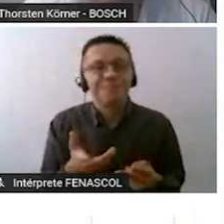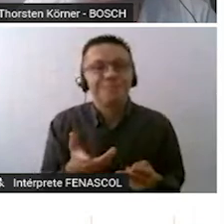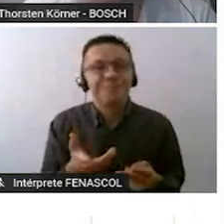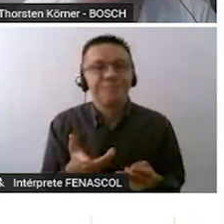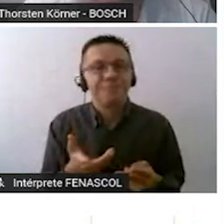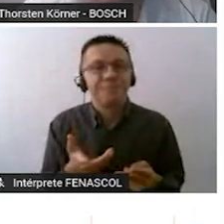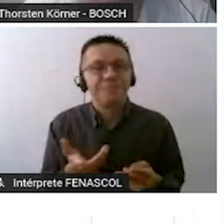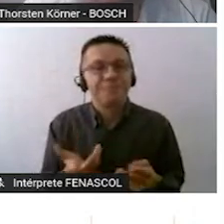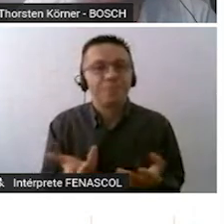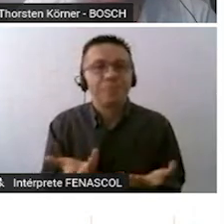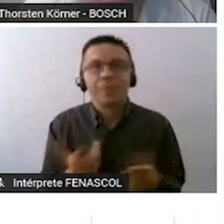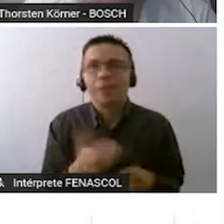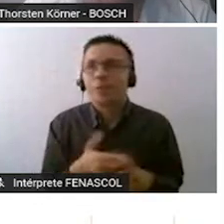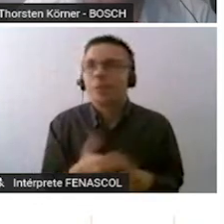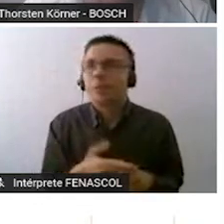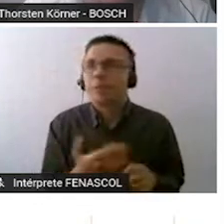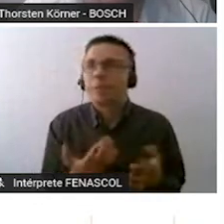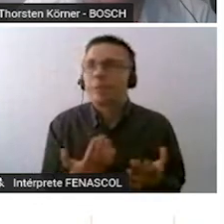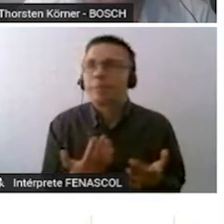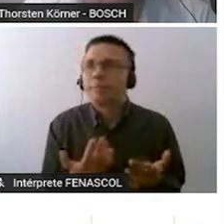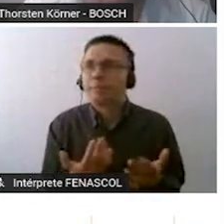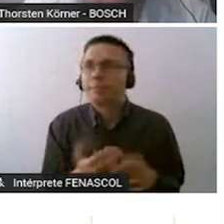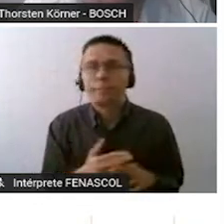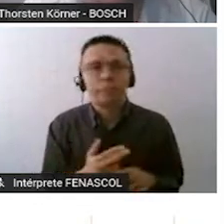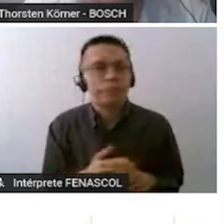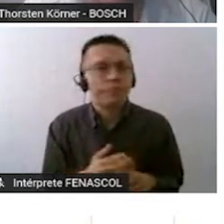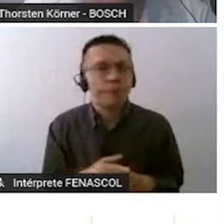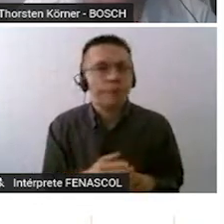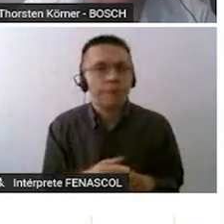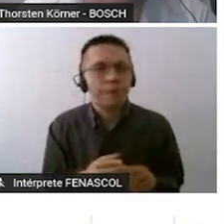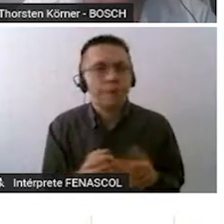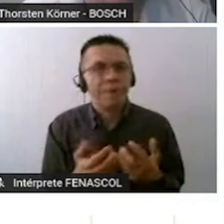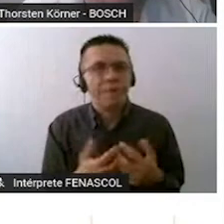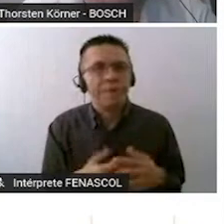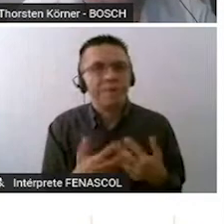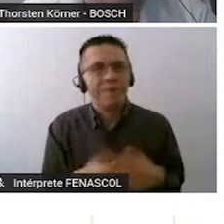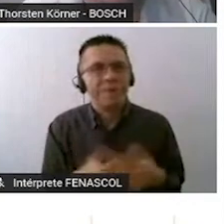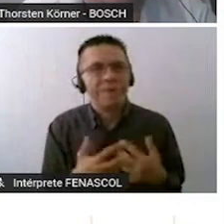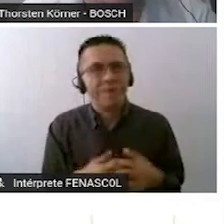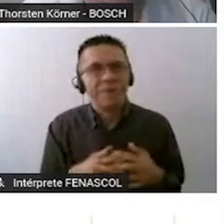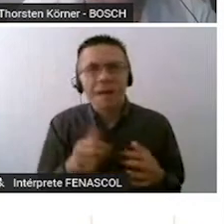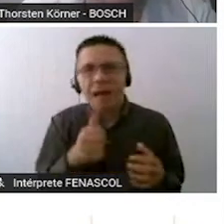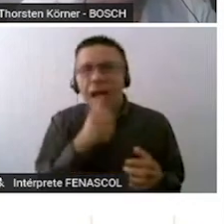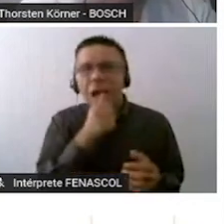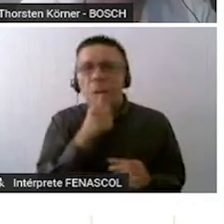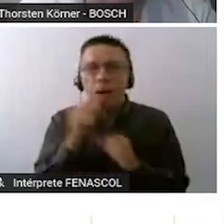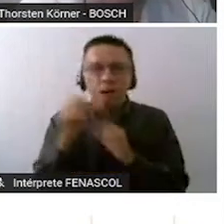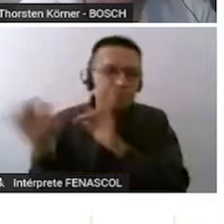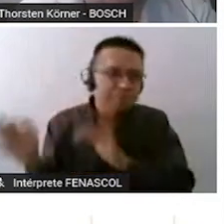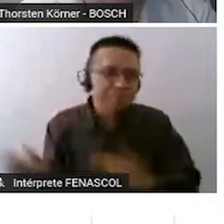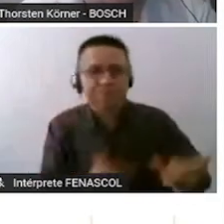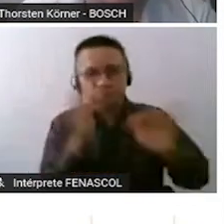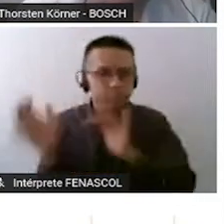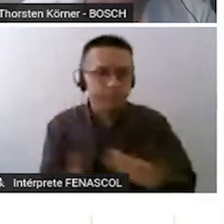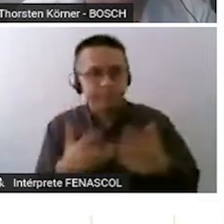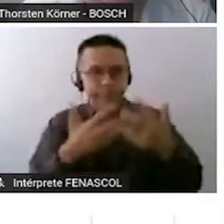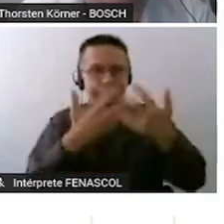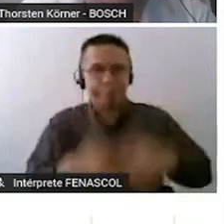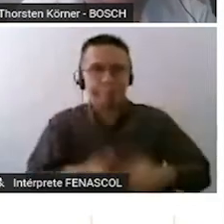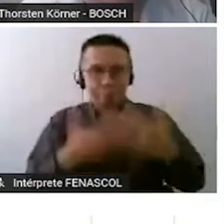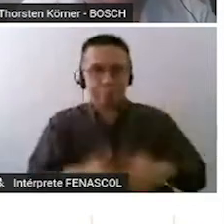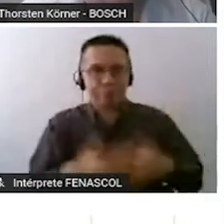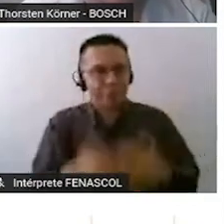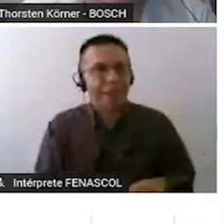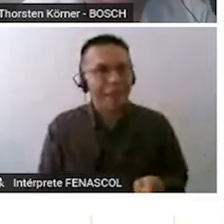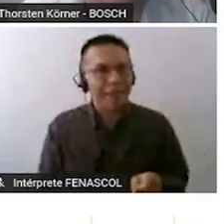¿cómo se llama? Que funcionaba en base a la fuerza del agua. Entonces, la mecanización en ese momento nos